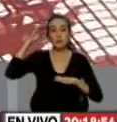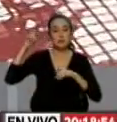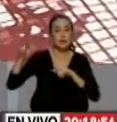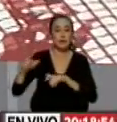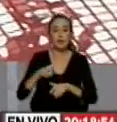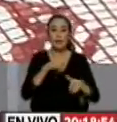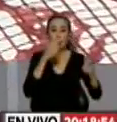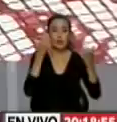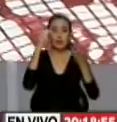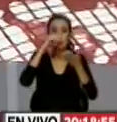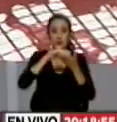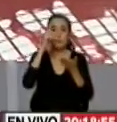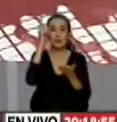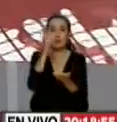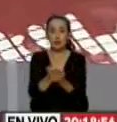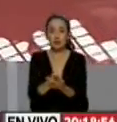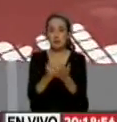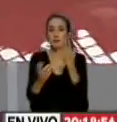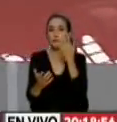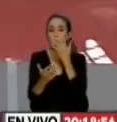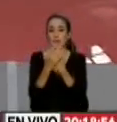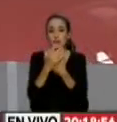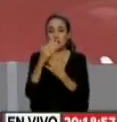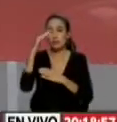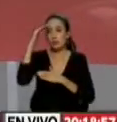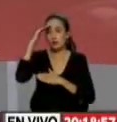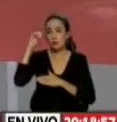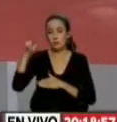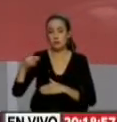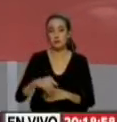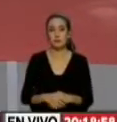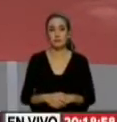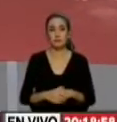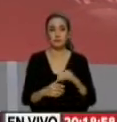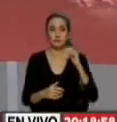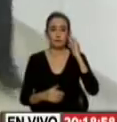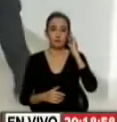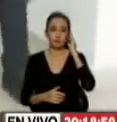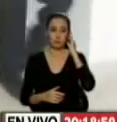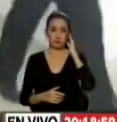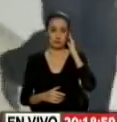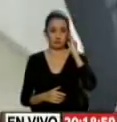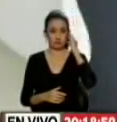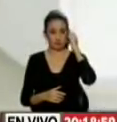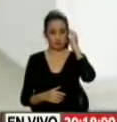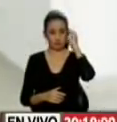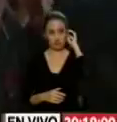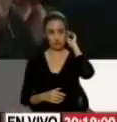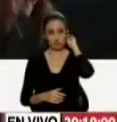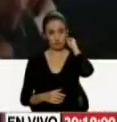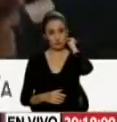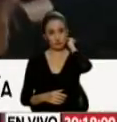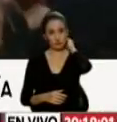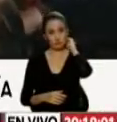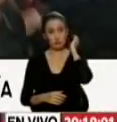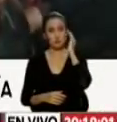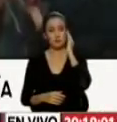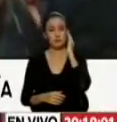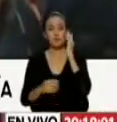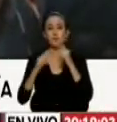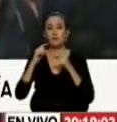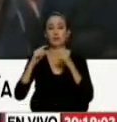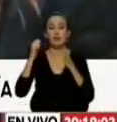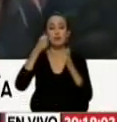Se ratificó la orden de la prisión contra el policía acusado. La audiencia de apelación en el caso de la muerte de